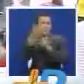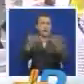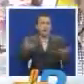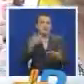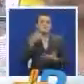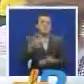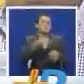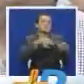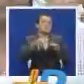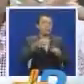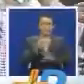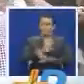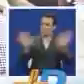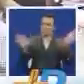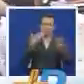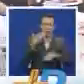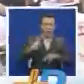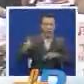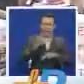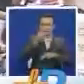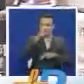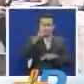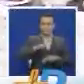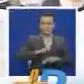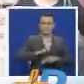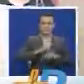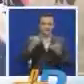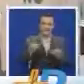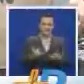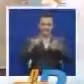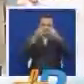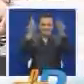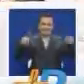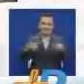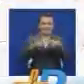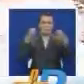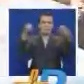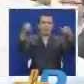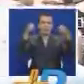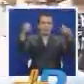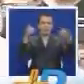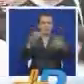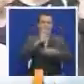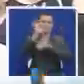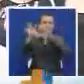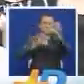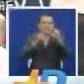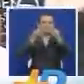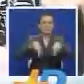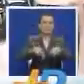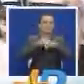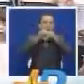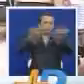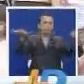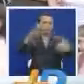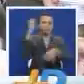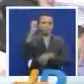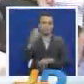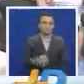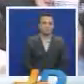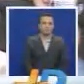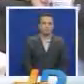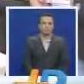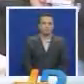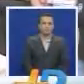violencias. Estas son las arengas que ellas aquí desde el sur de Cali están enviando al país.